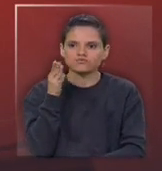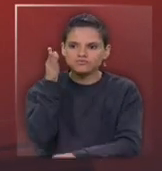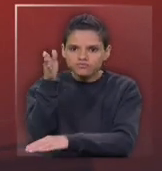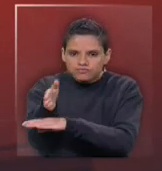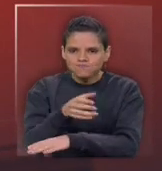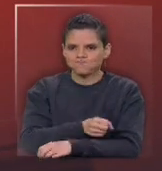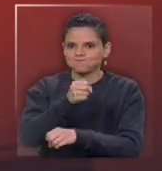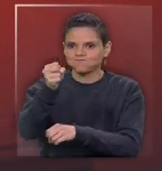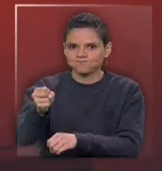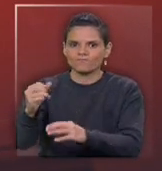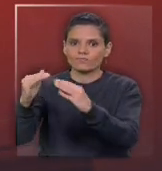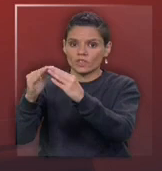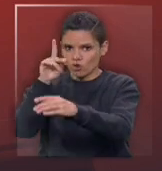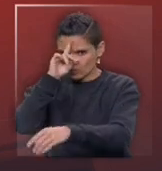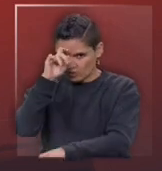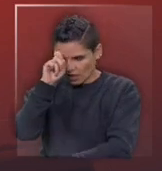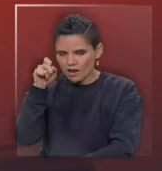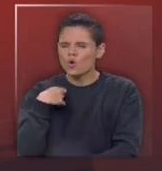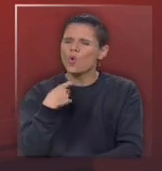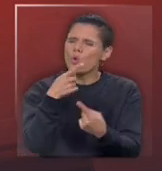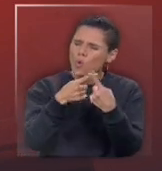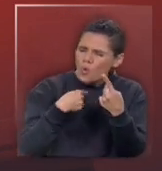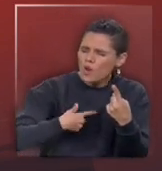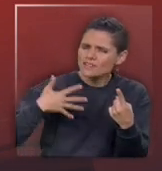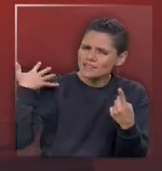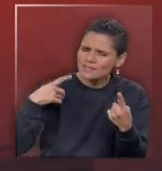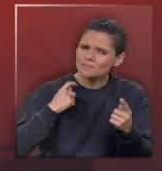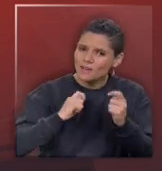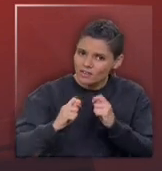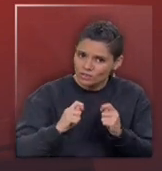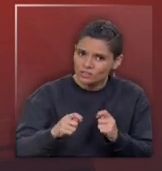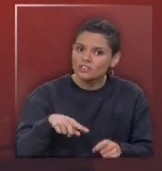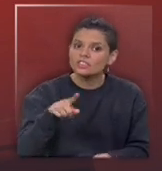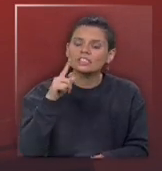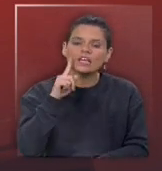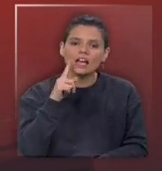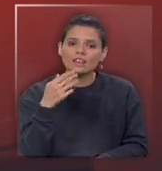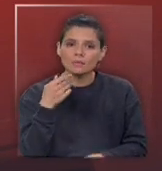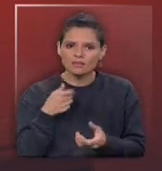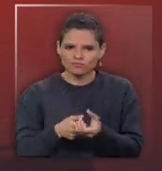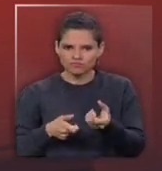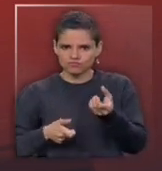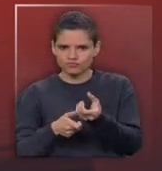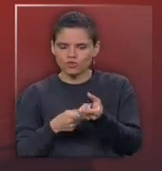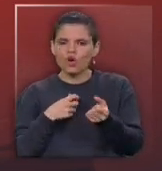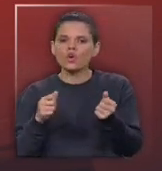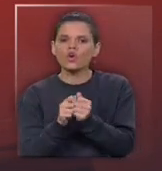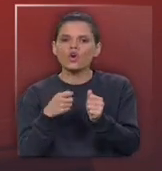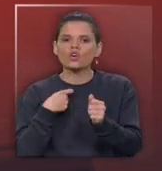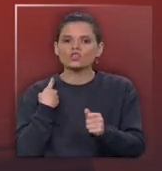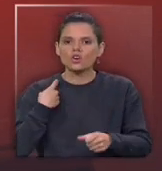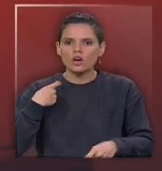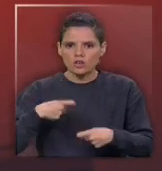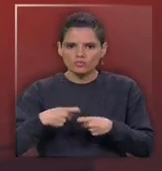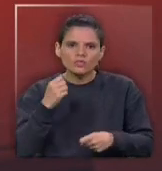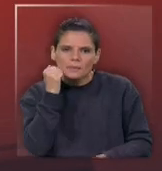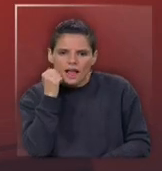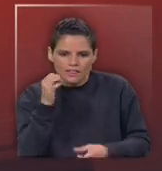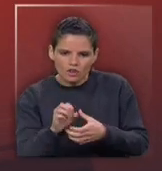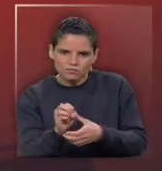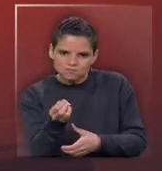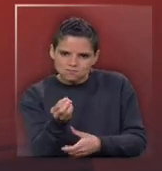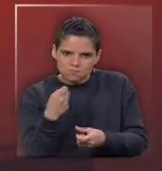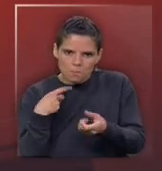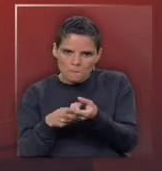más complicada que todos los demás. Se utilizaron escopetas antimotines cargadas con balines de goma, que son las que han disparado